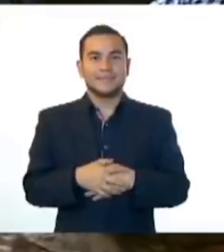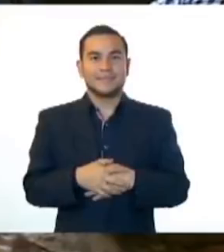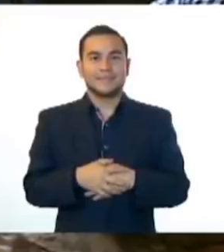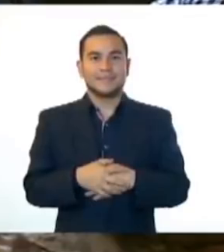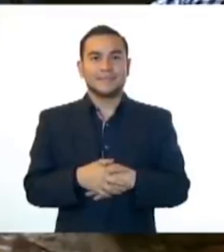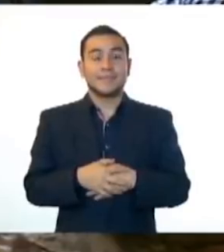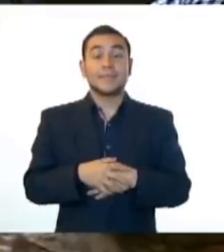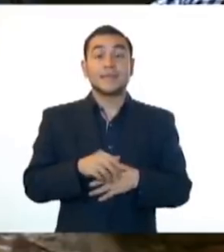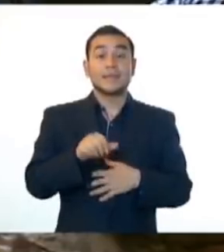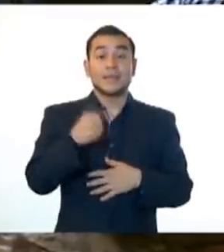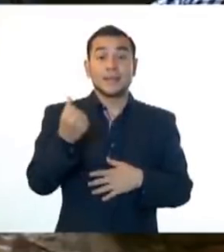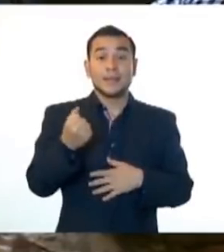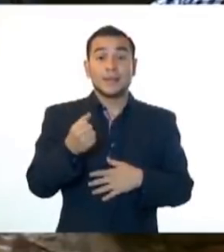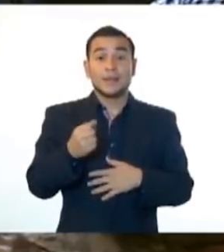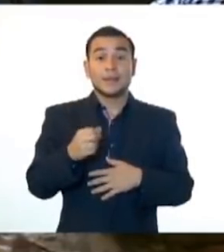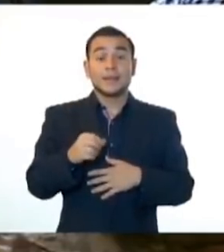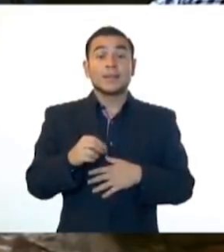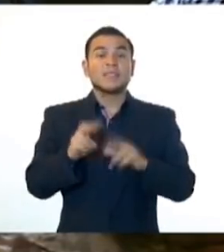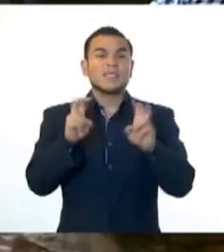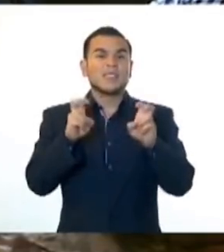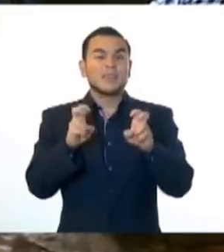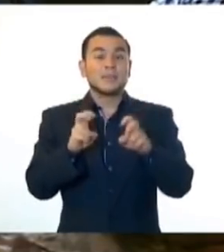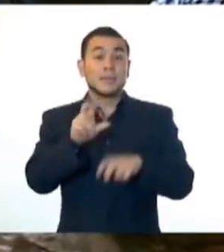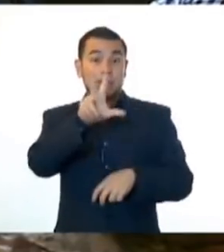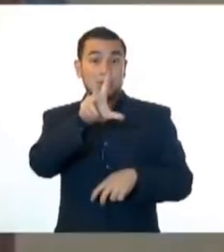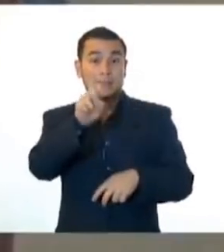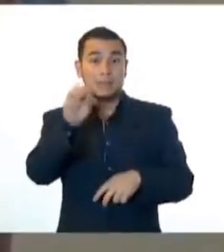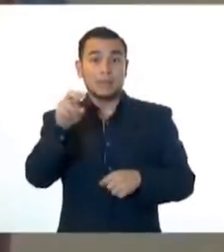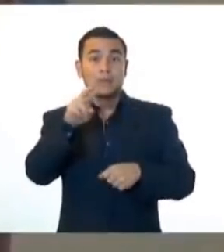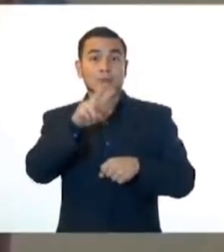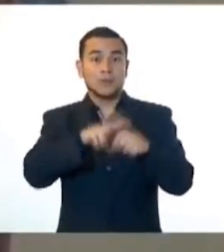que mucha gente está pendiente es el depósito de los $300.